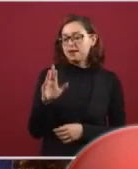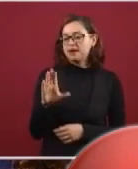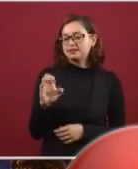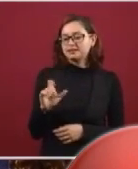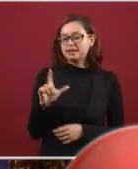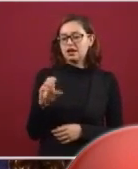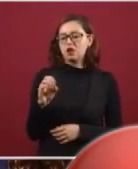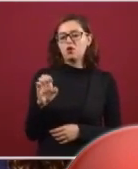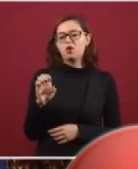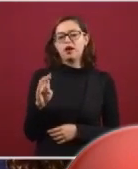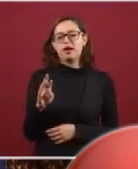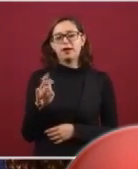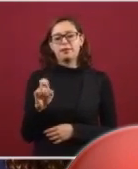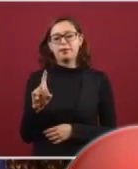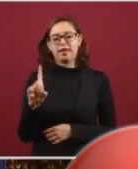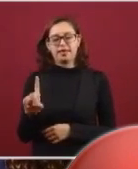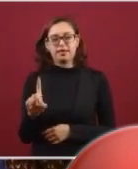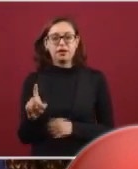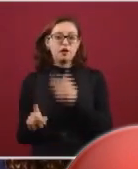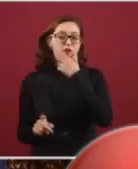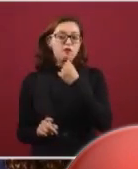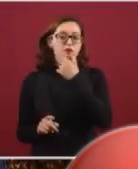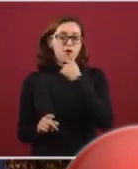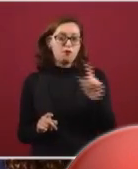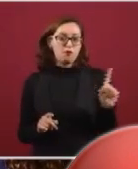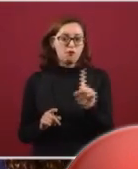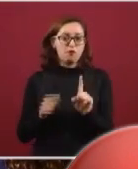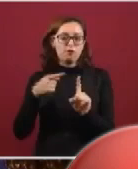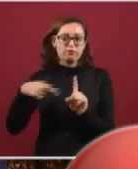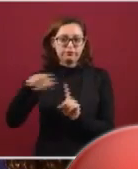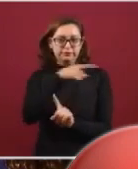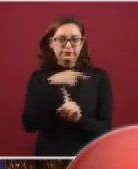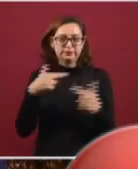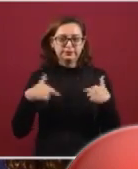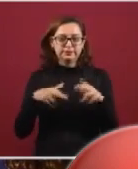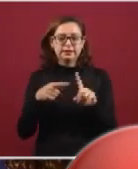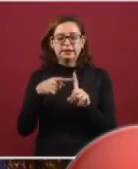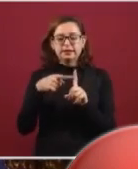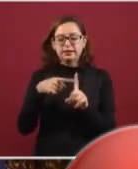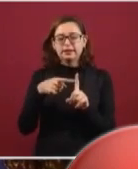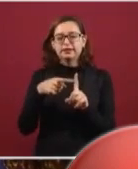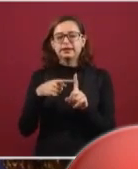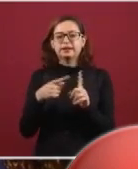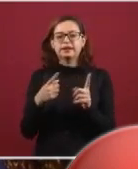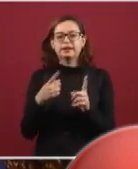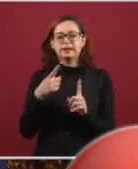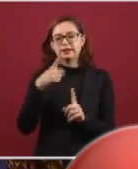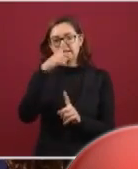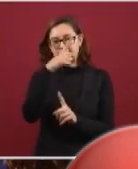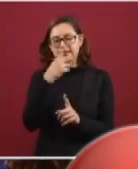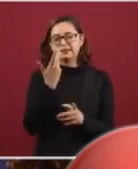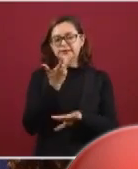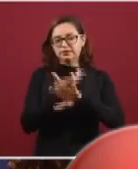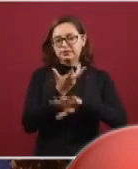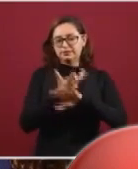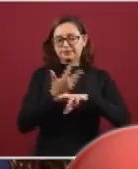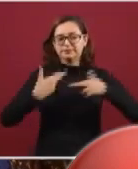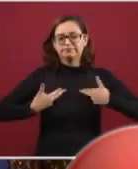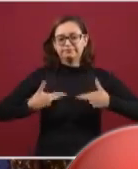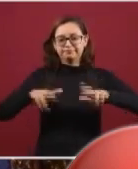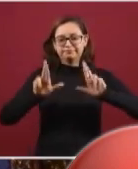y el jefe de Estado del Departamento de Estado del